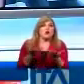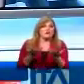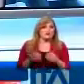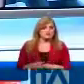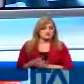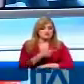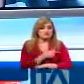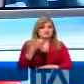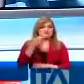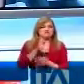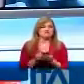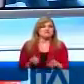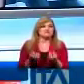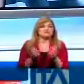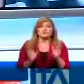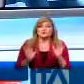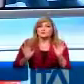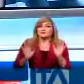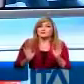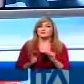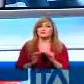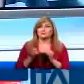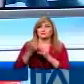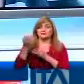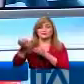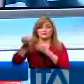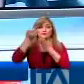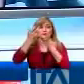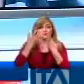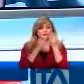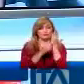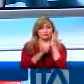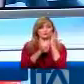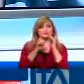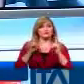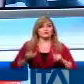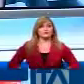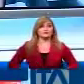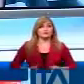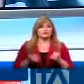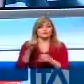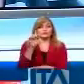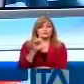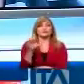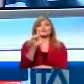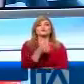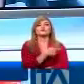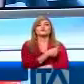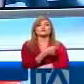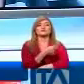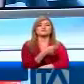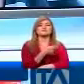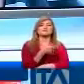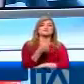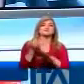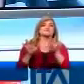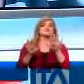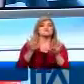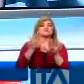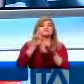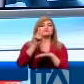cuántas llegarán la próxima semana. Según la última información proporcionada por el Ministerio, hasta este lunes se habían aplicado alrededor de